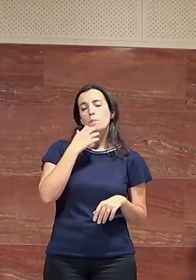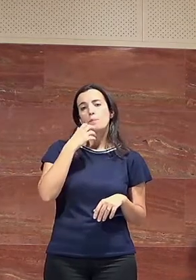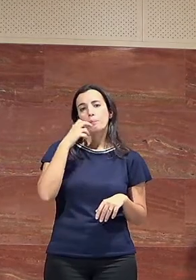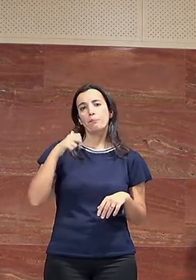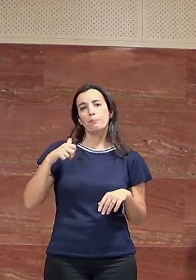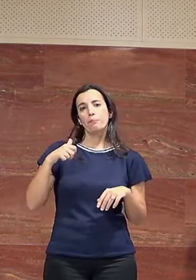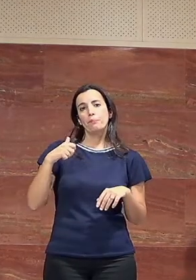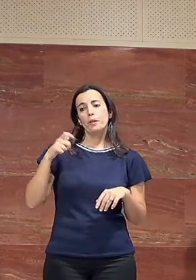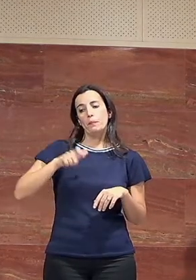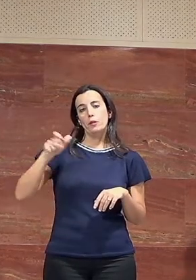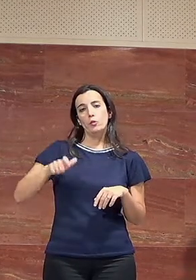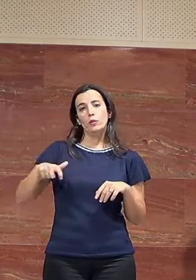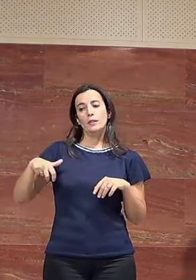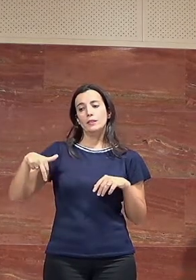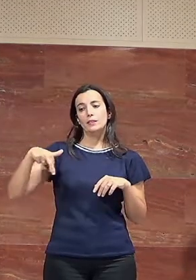calle. Sí.